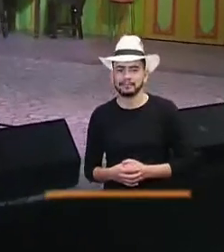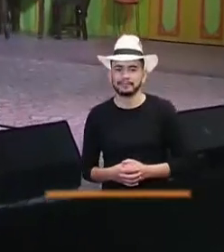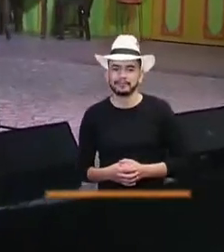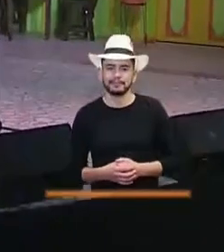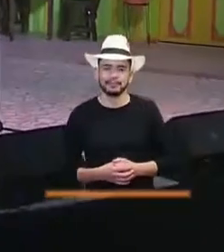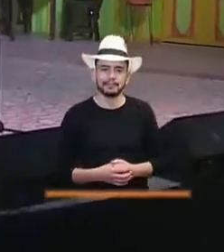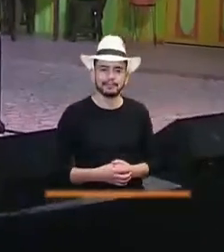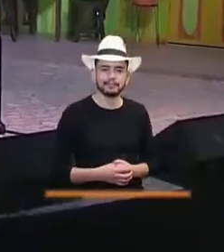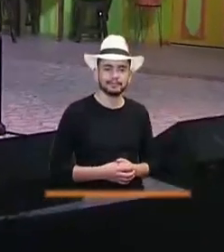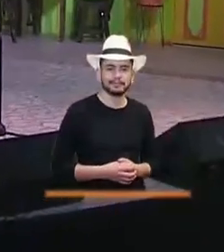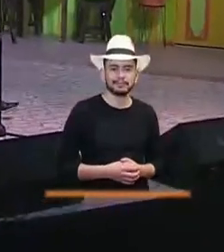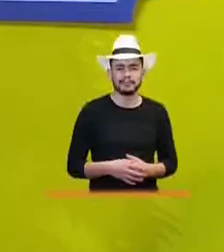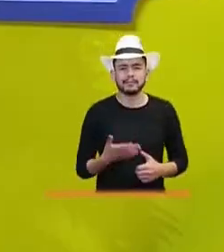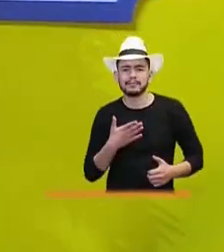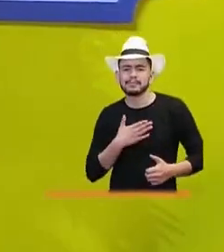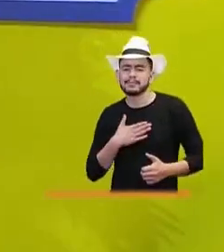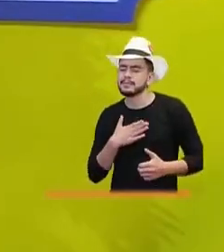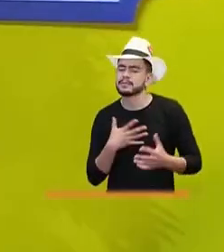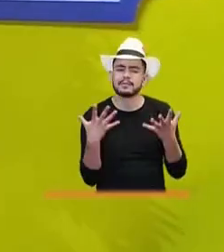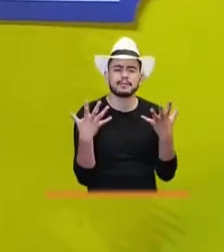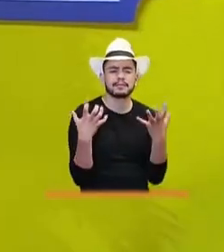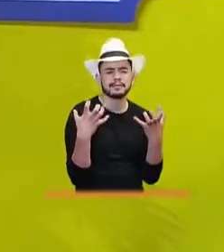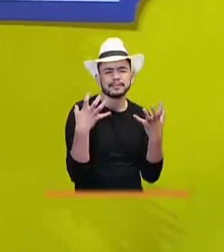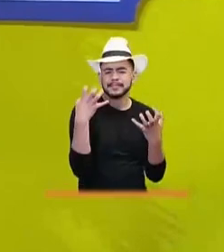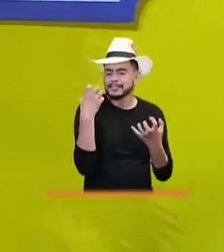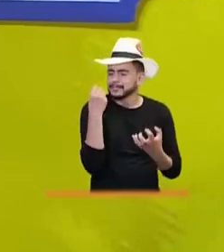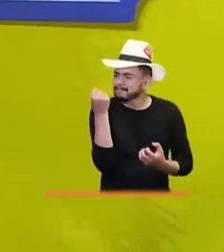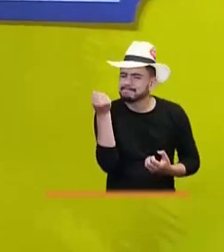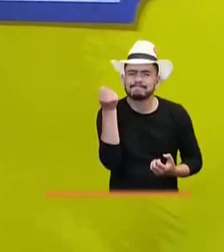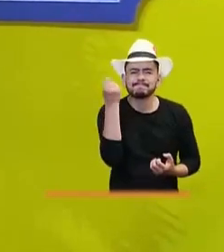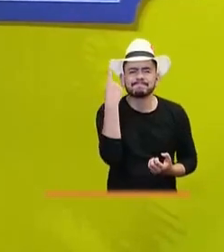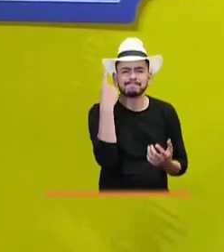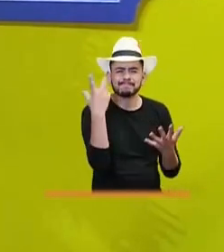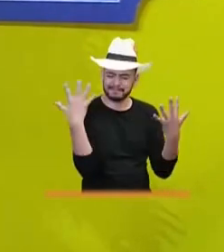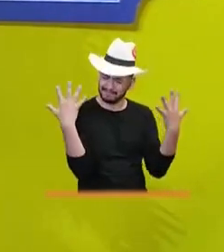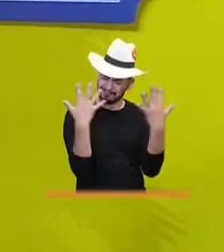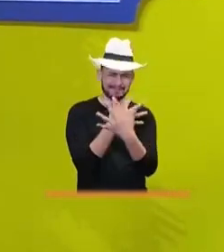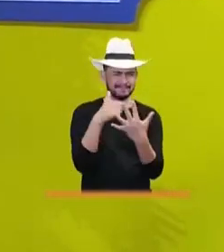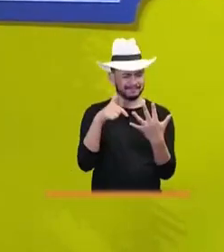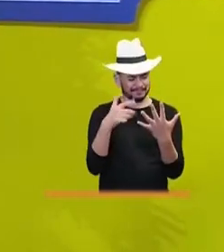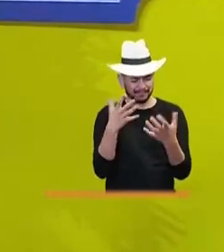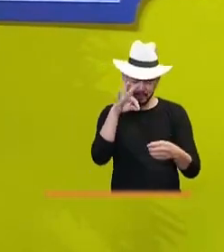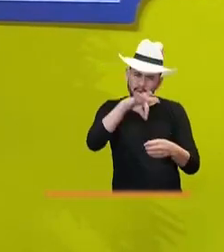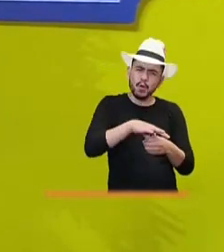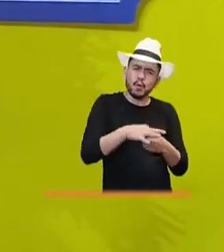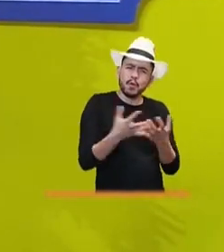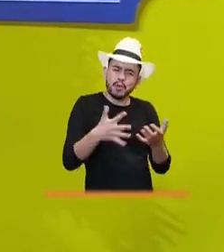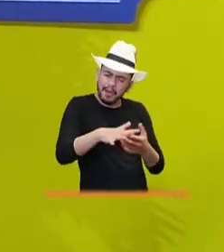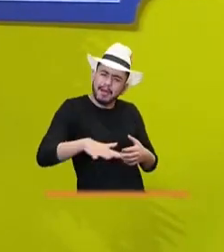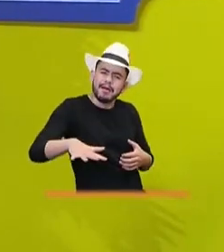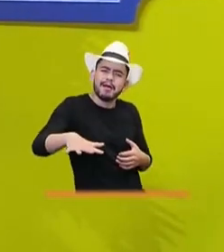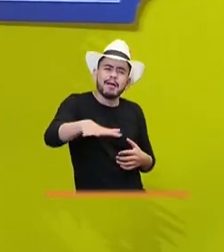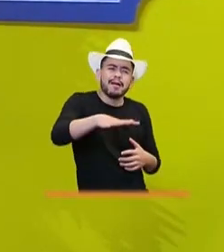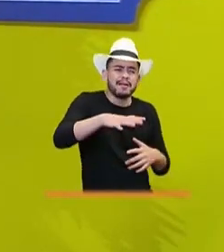Quiero entender por qué en unas elecciones de raíz miramos más las